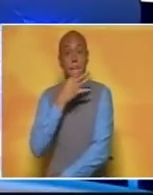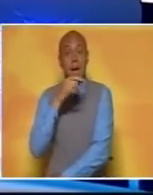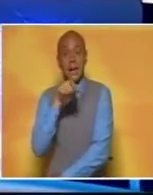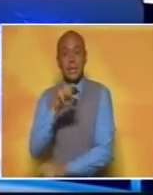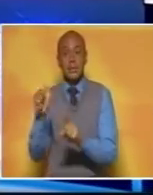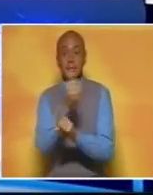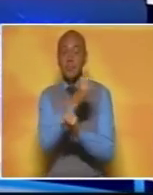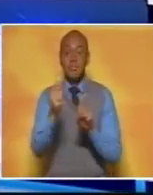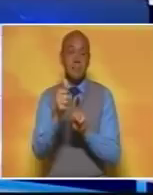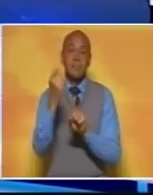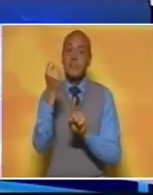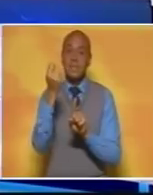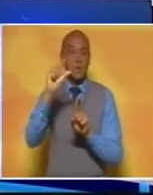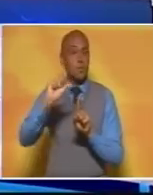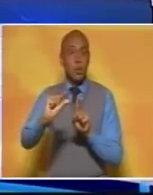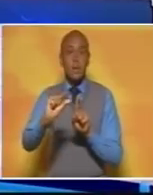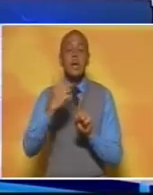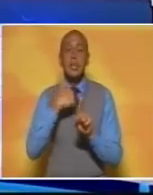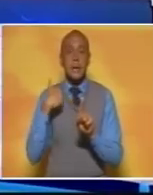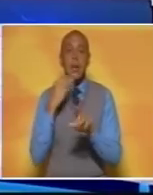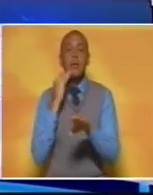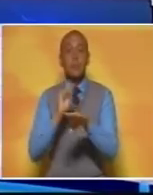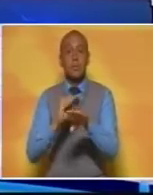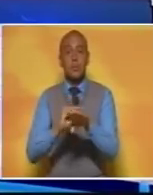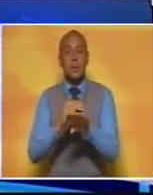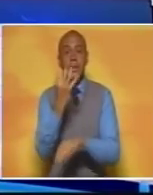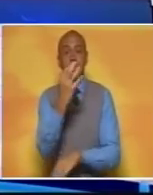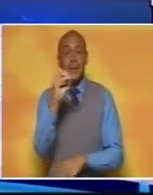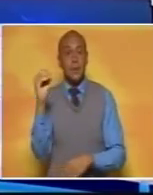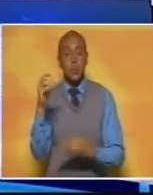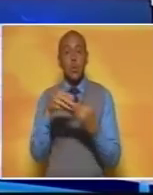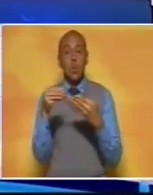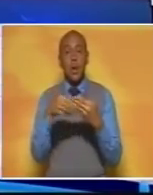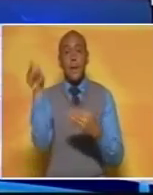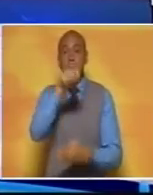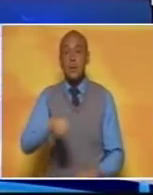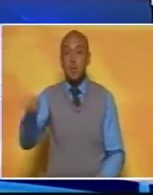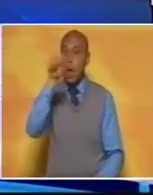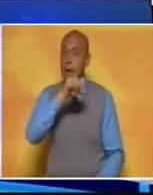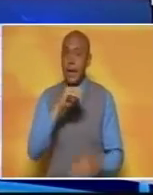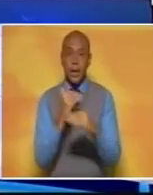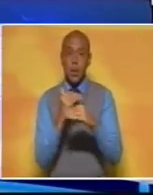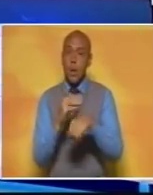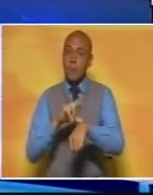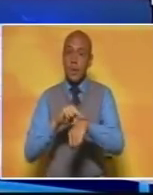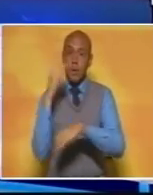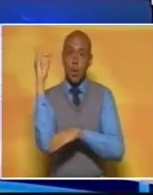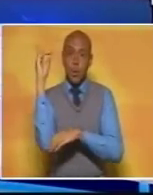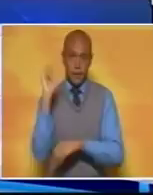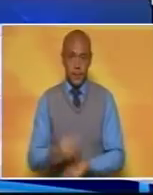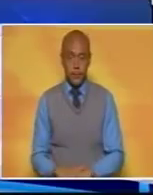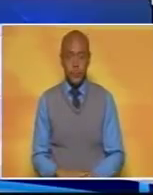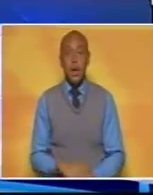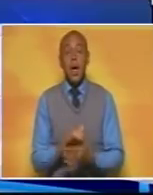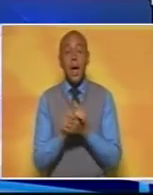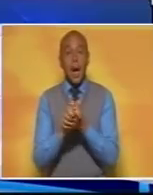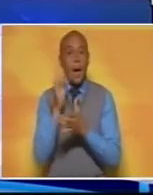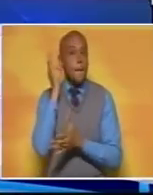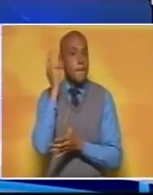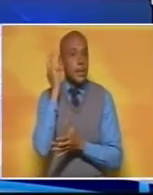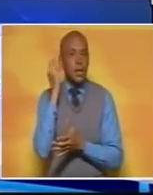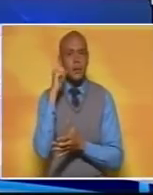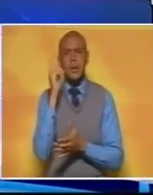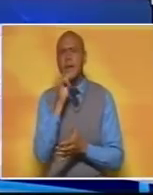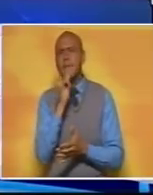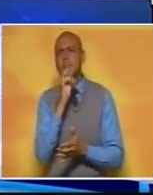afectados por los bajos sueldos y pide que les sean pagados $300 mensuales como cobran los médicos bolivianos. Nuestra compañera Diana Vázquez nos tiene